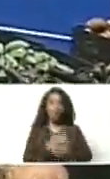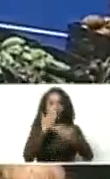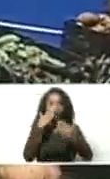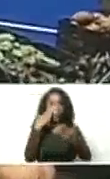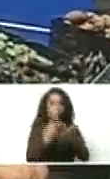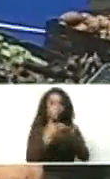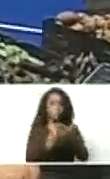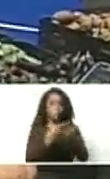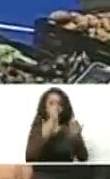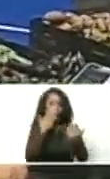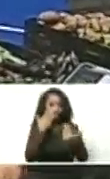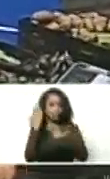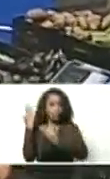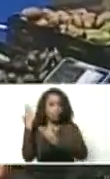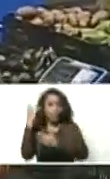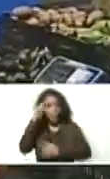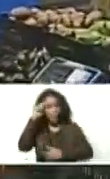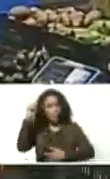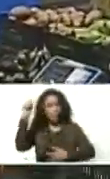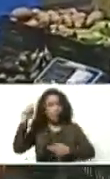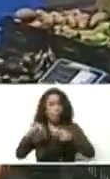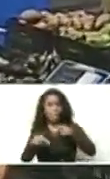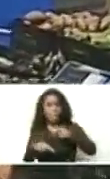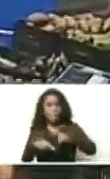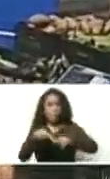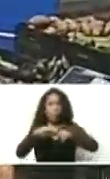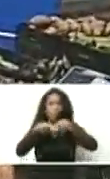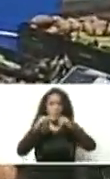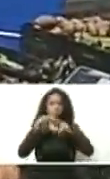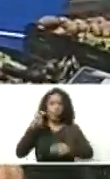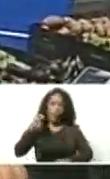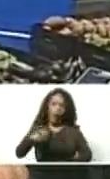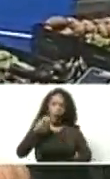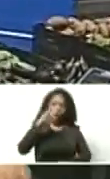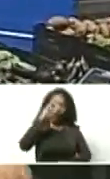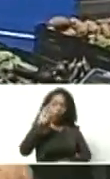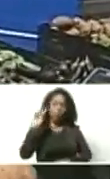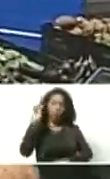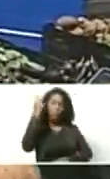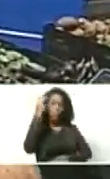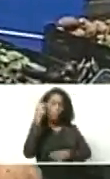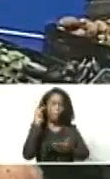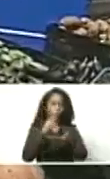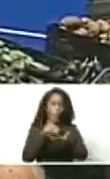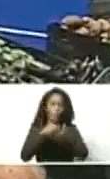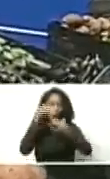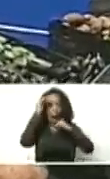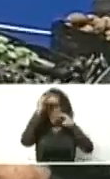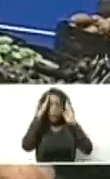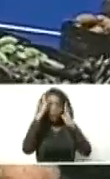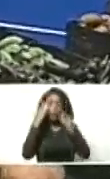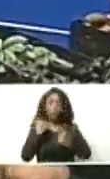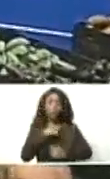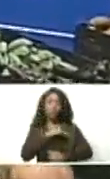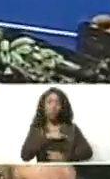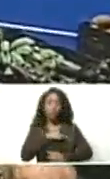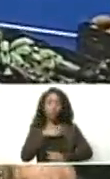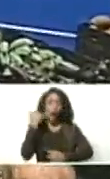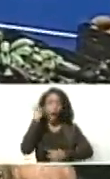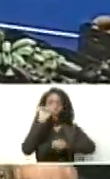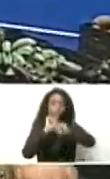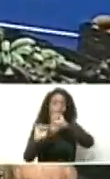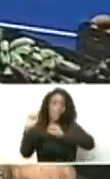teoría, mira, aquí vamos construyendo la teoría de la escalera de la doble participación. Atención, estamos nosotros en la